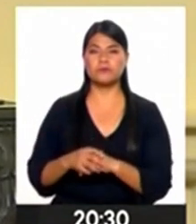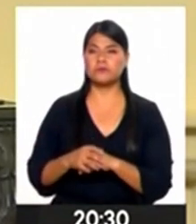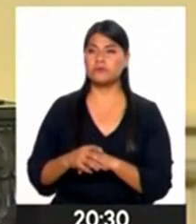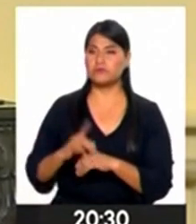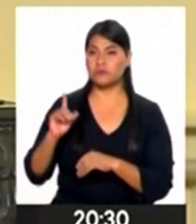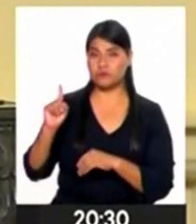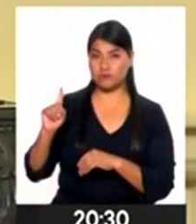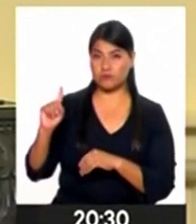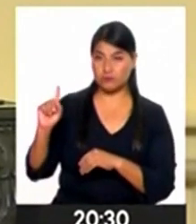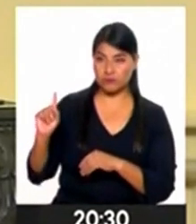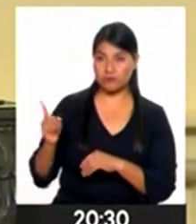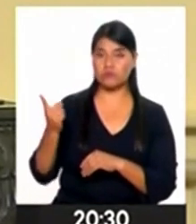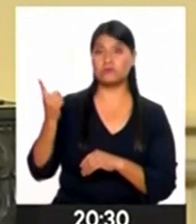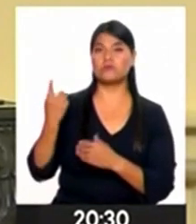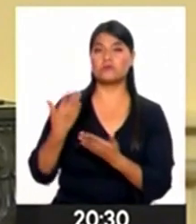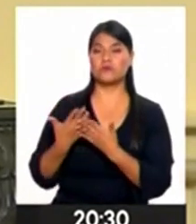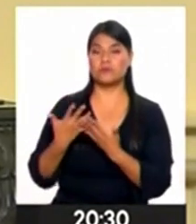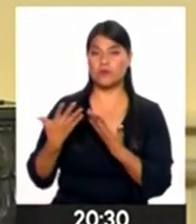una iniciativa legislativa